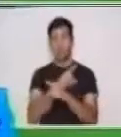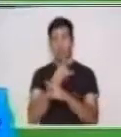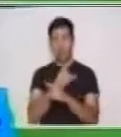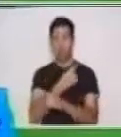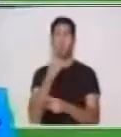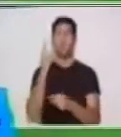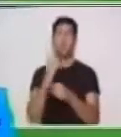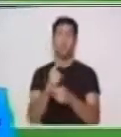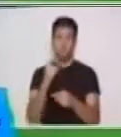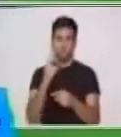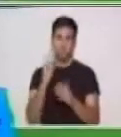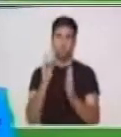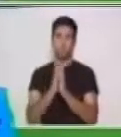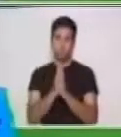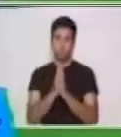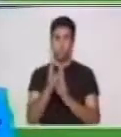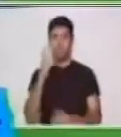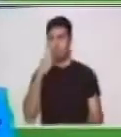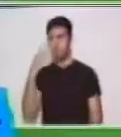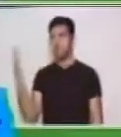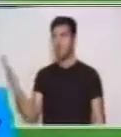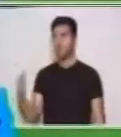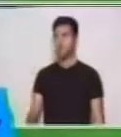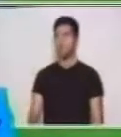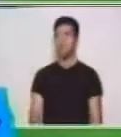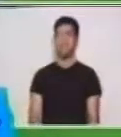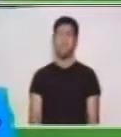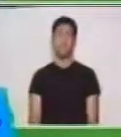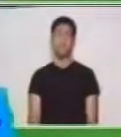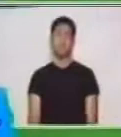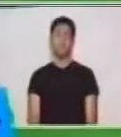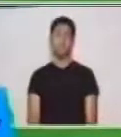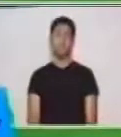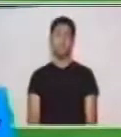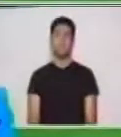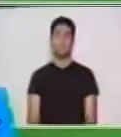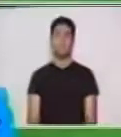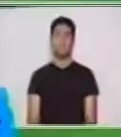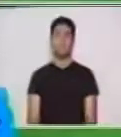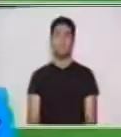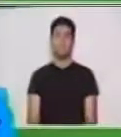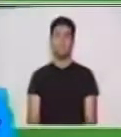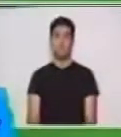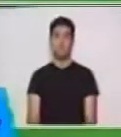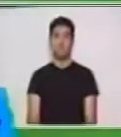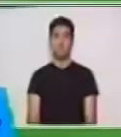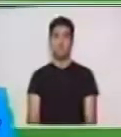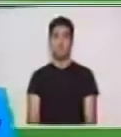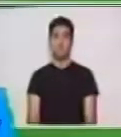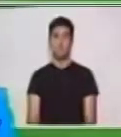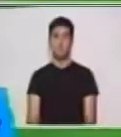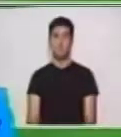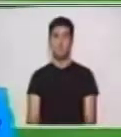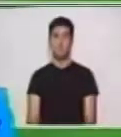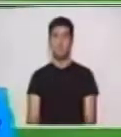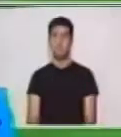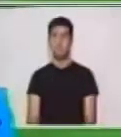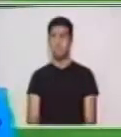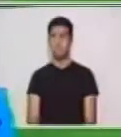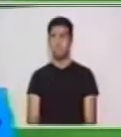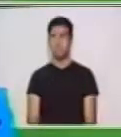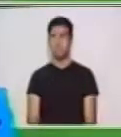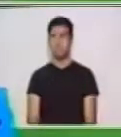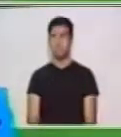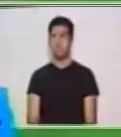que cubrir toda lo que es la parte de nuestra nariz hasta la barbilla, que es la forma correcta de utilizar la